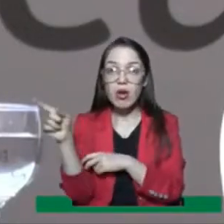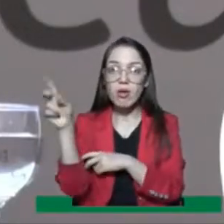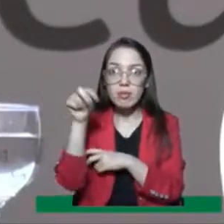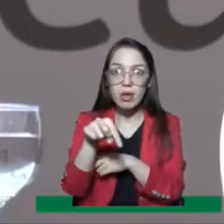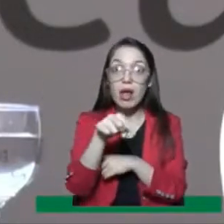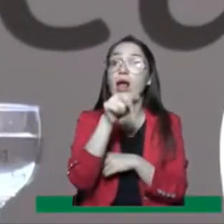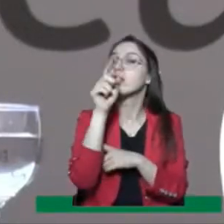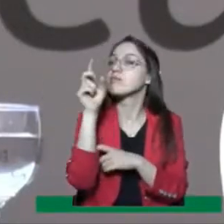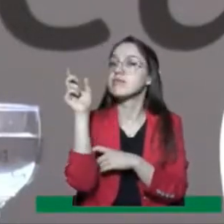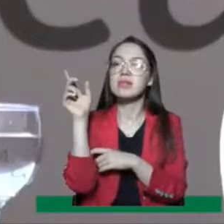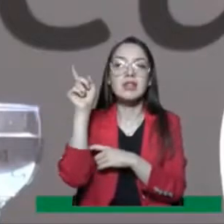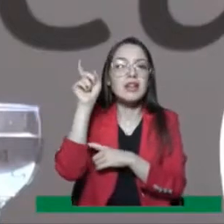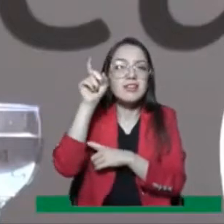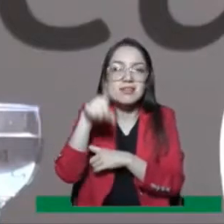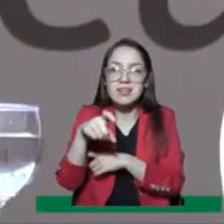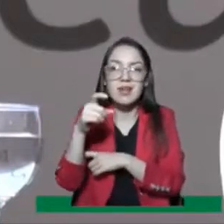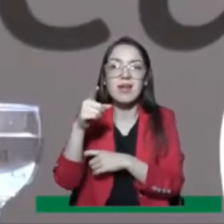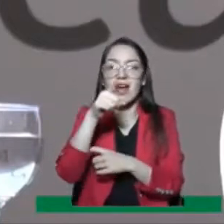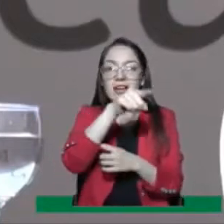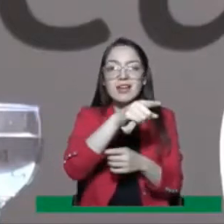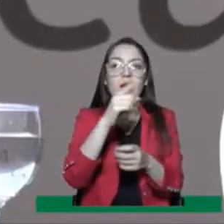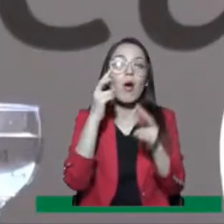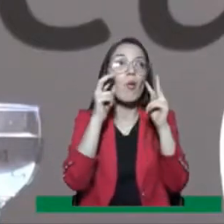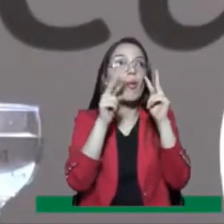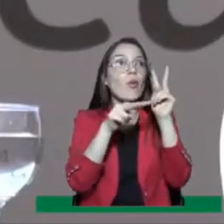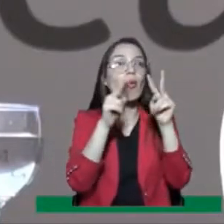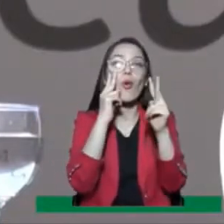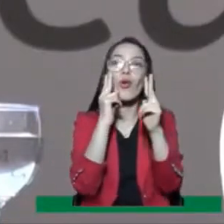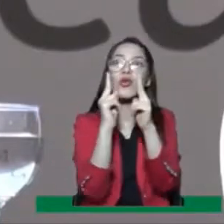este lugar que se llama como una 13